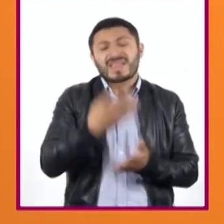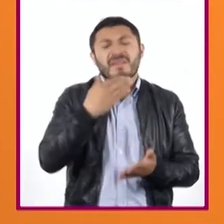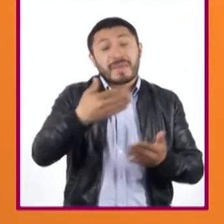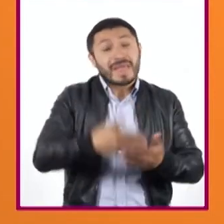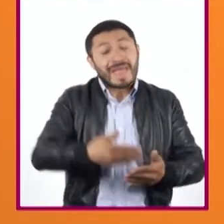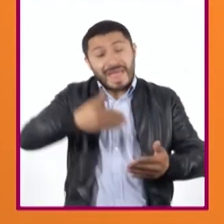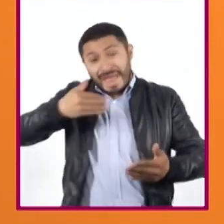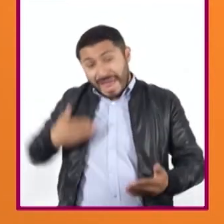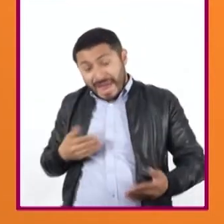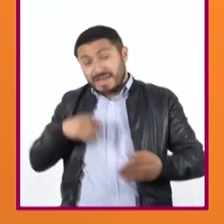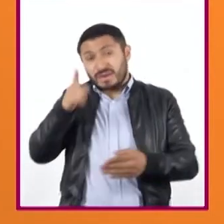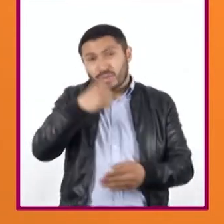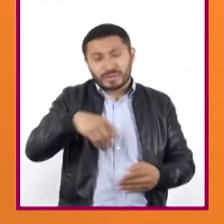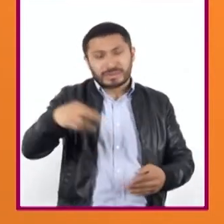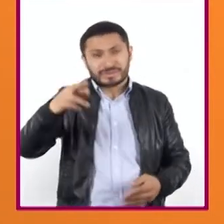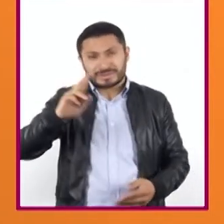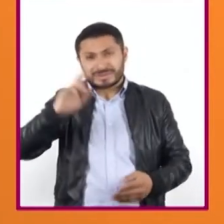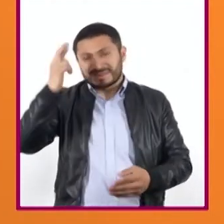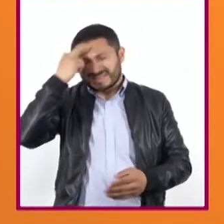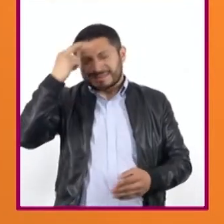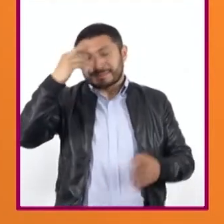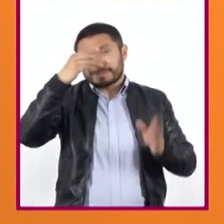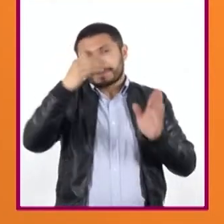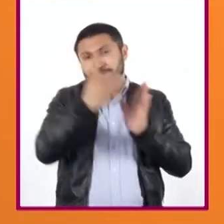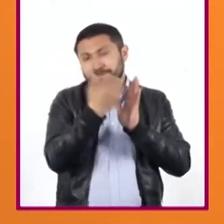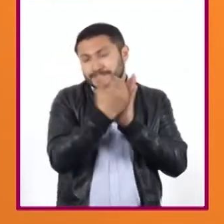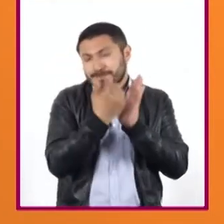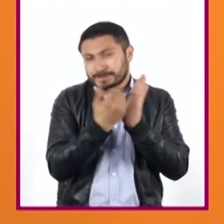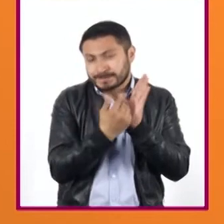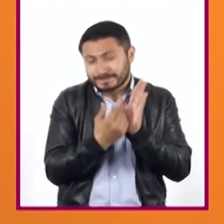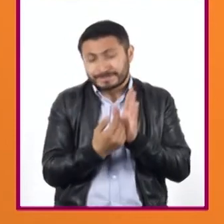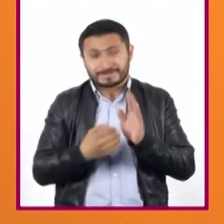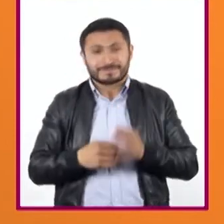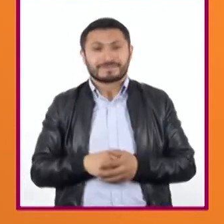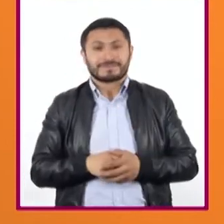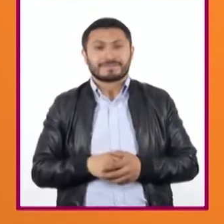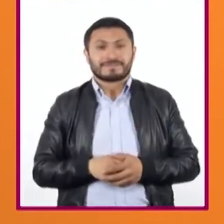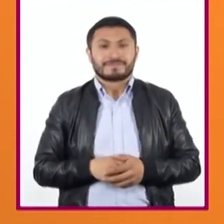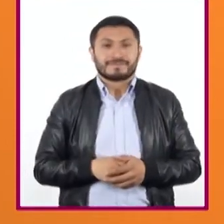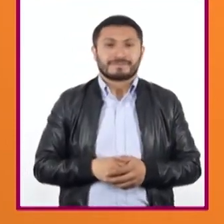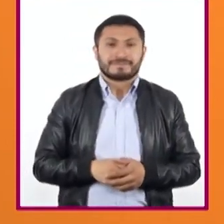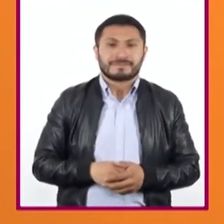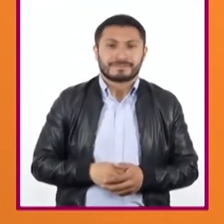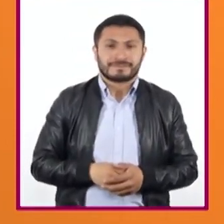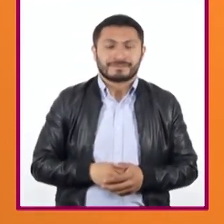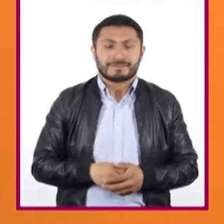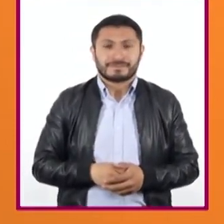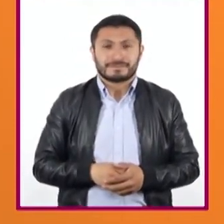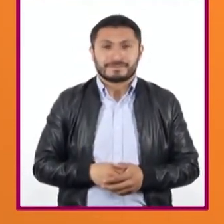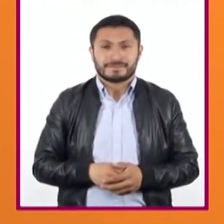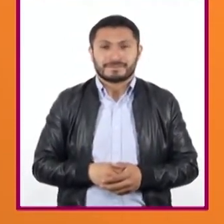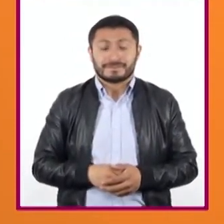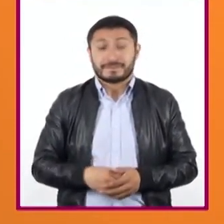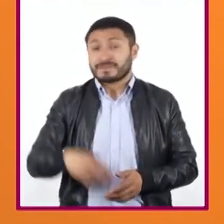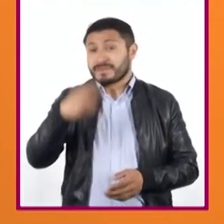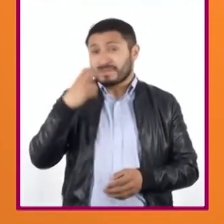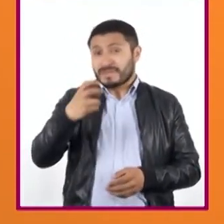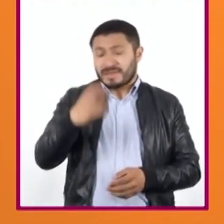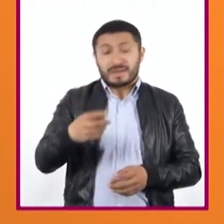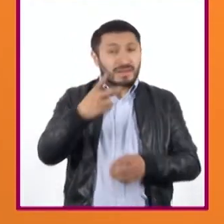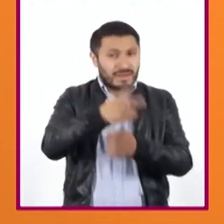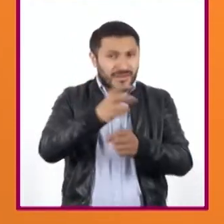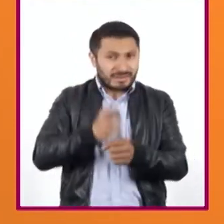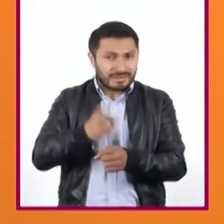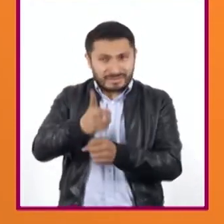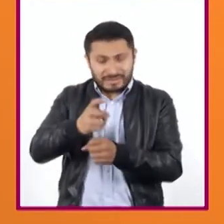seguir una serie de pasos, o dicho de otro modo, seguir un proceso. Al respecto, les